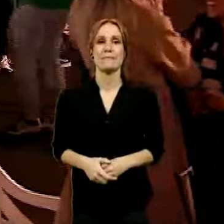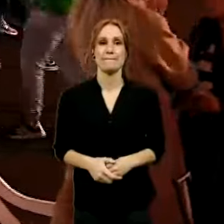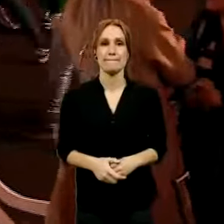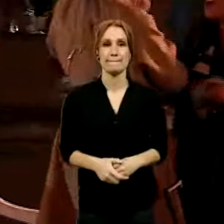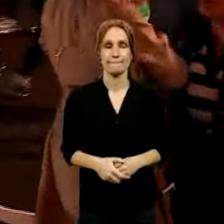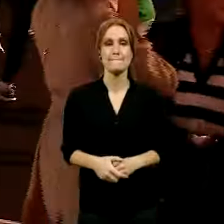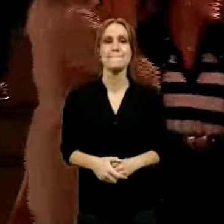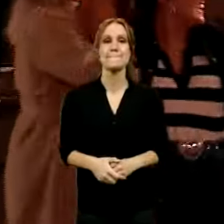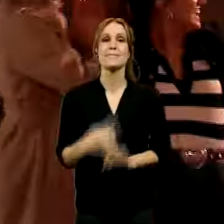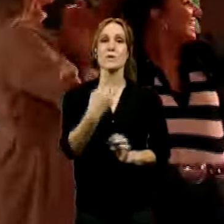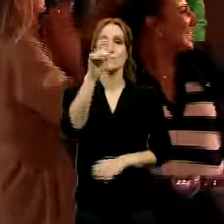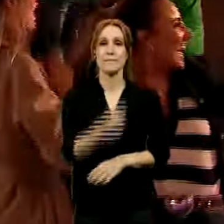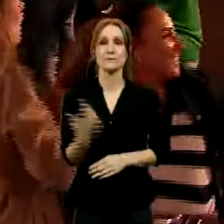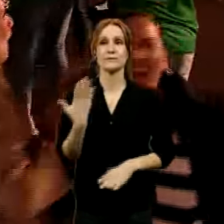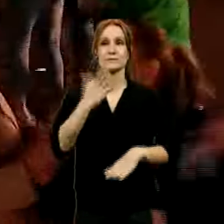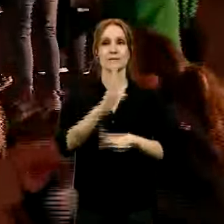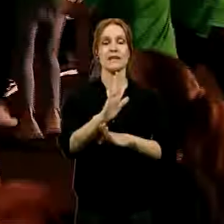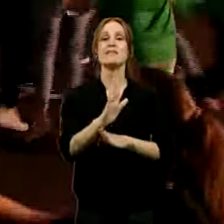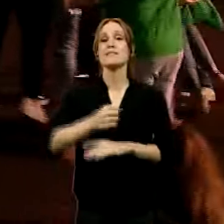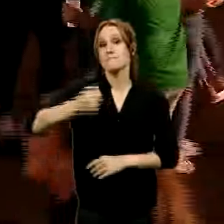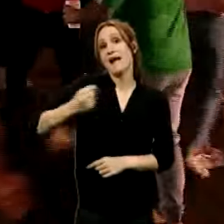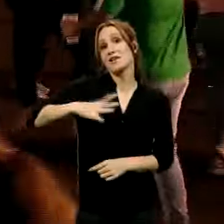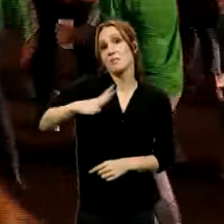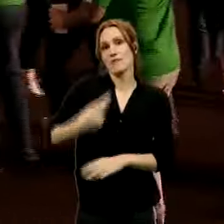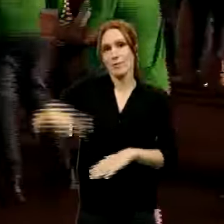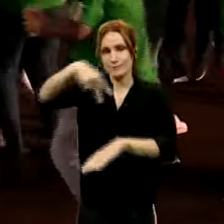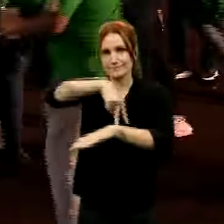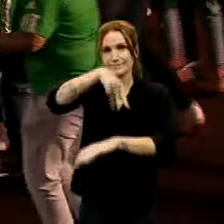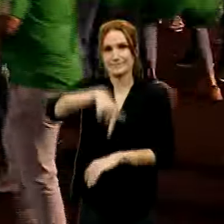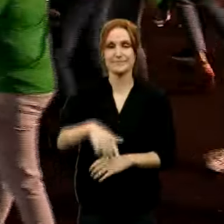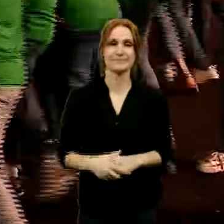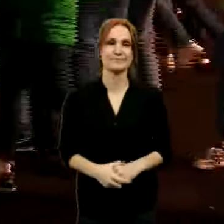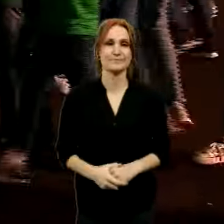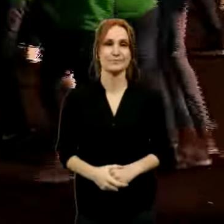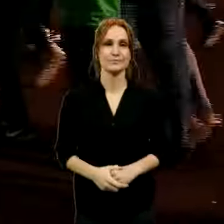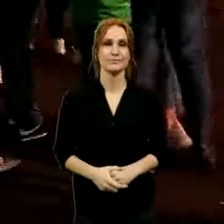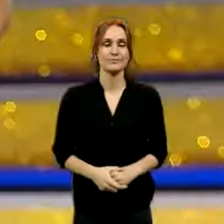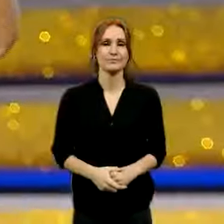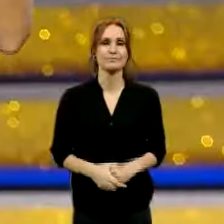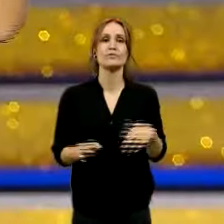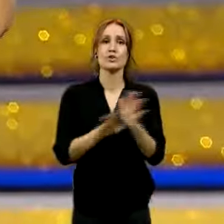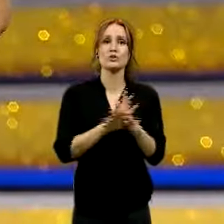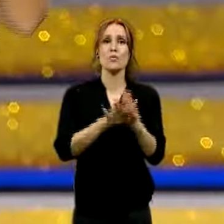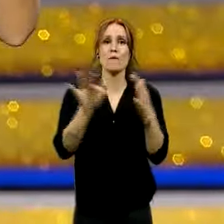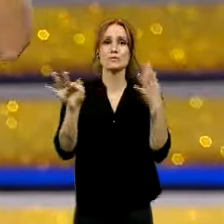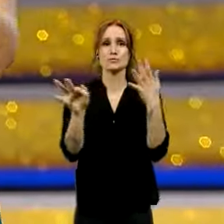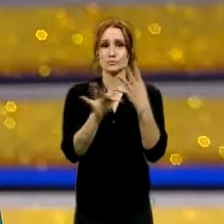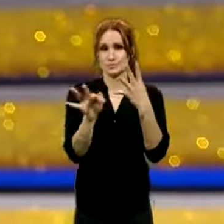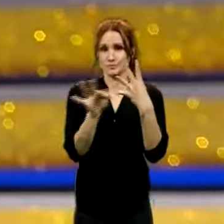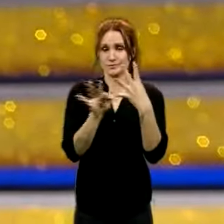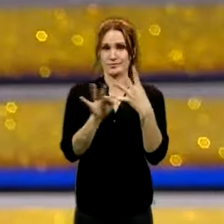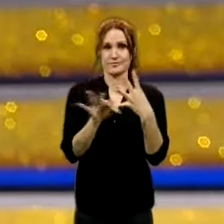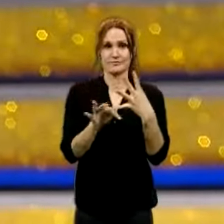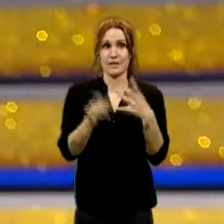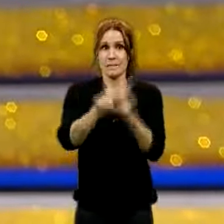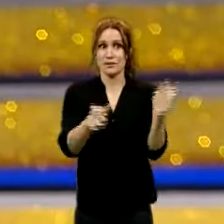Un representante de Majaderos también, por favor, en el escenario. Vamos y seguimos, y seguimos, que aquí hay mucha gente que quiere